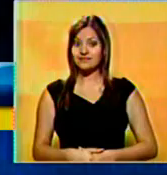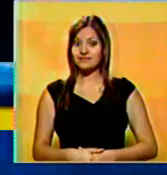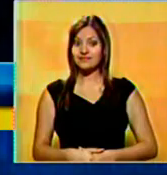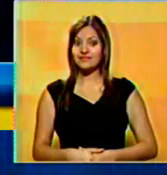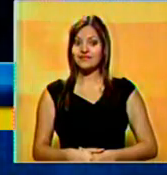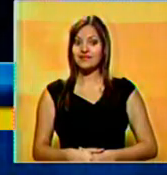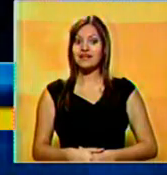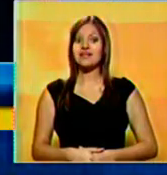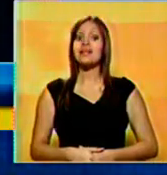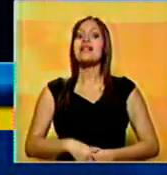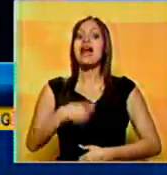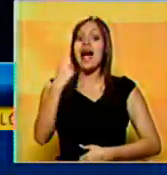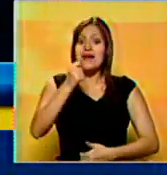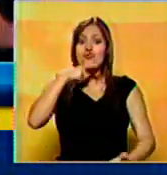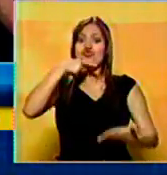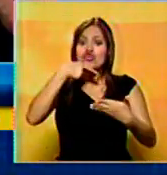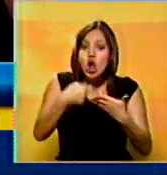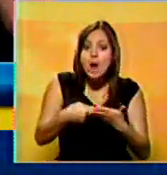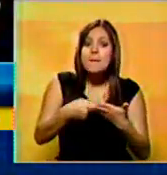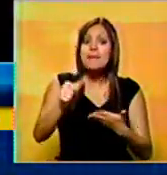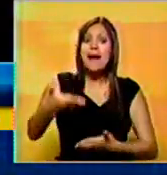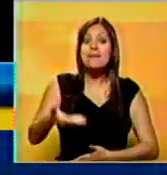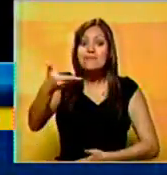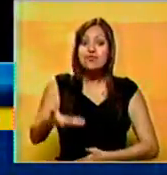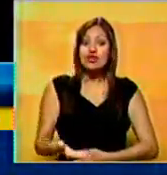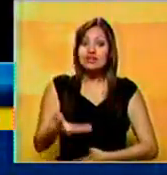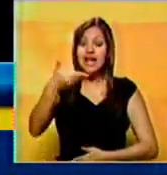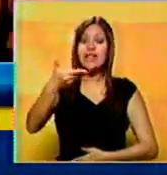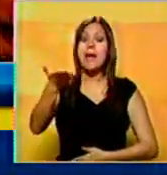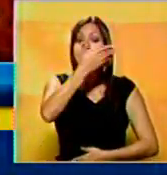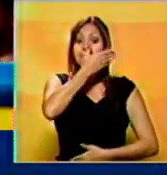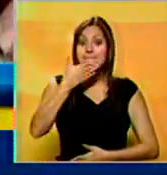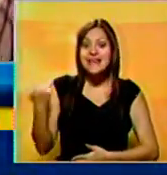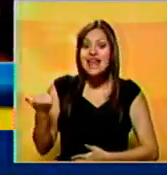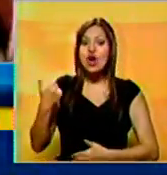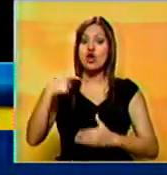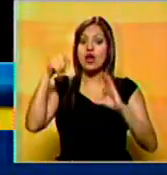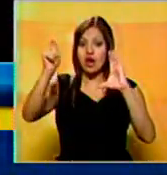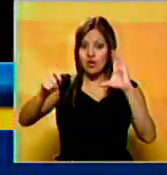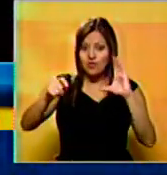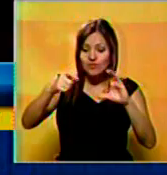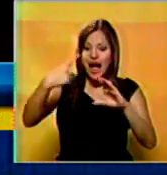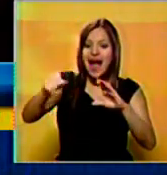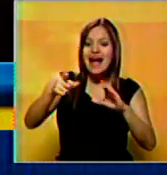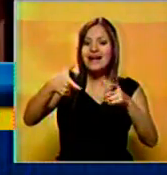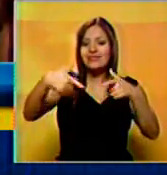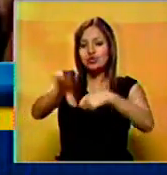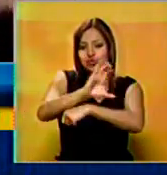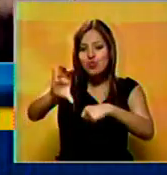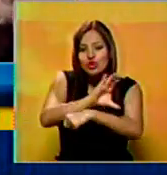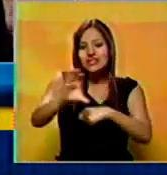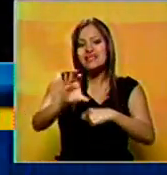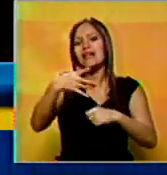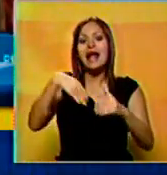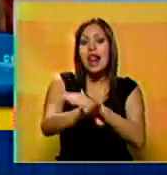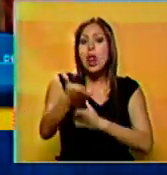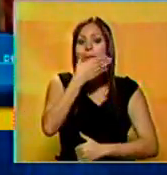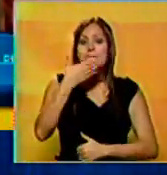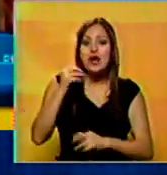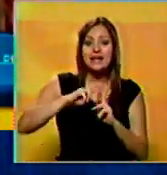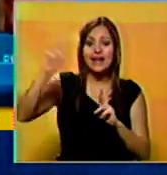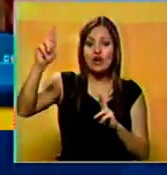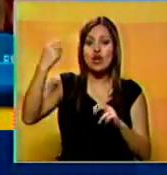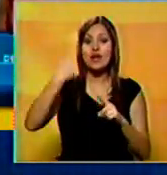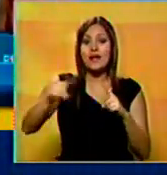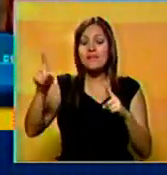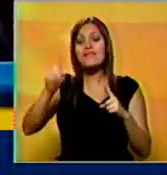Daft Punk se alzó con los renglones más importantes como mejor grabación del año por su exitazo Get Lucky y como